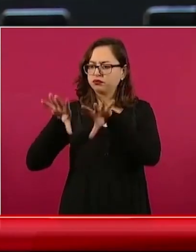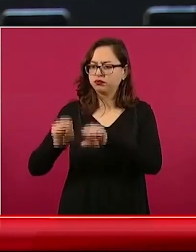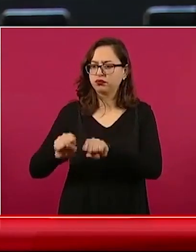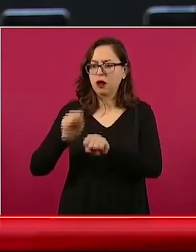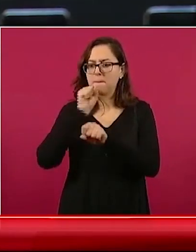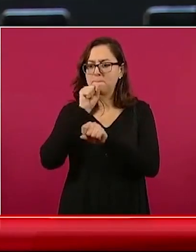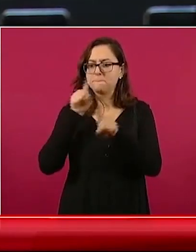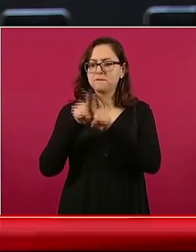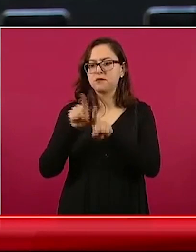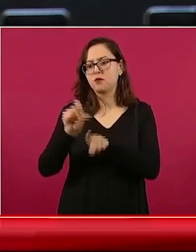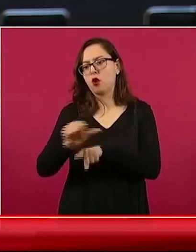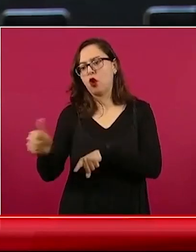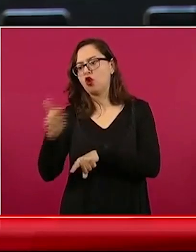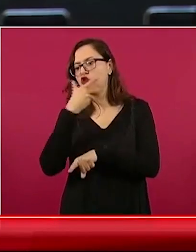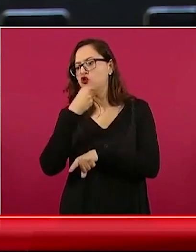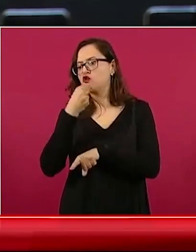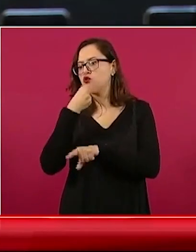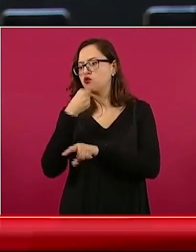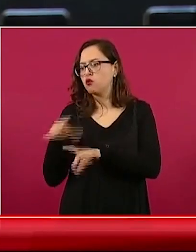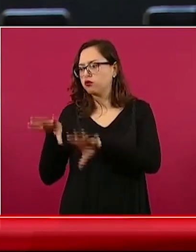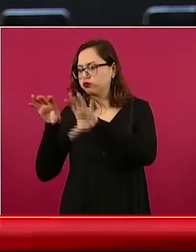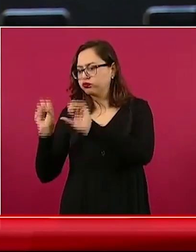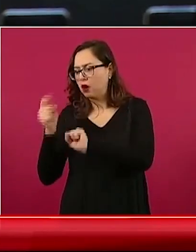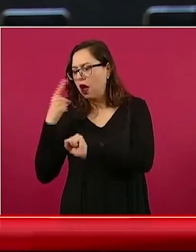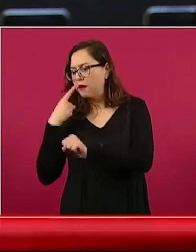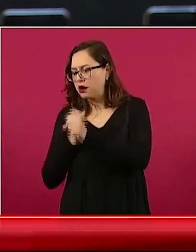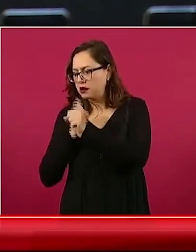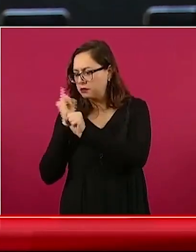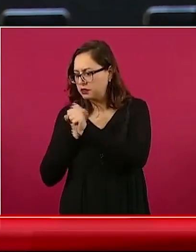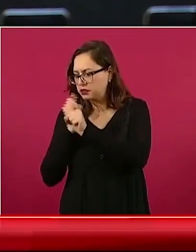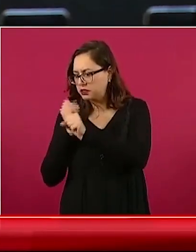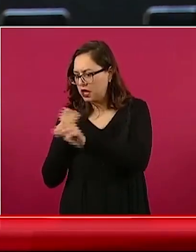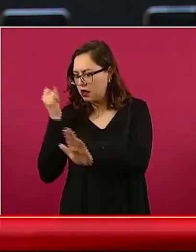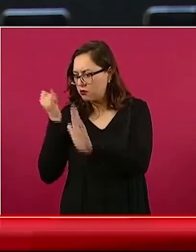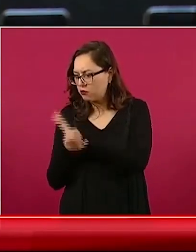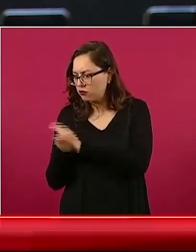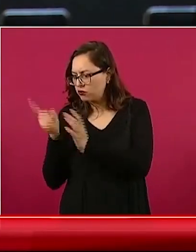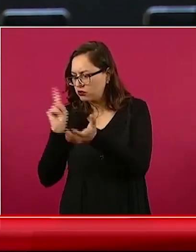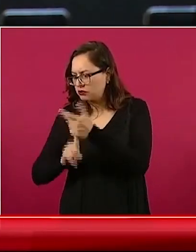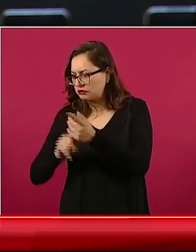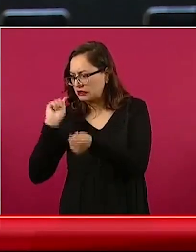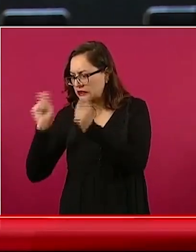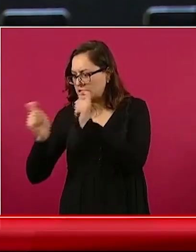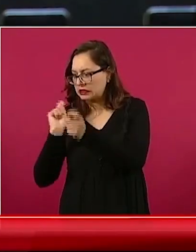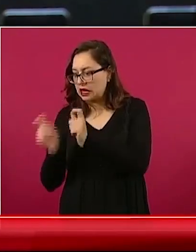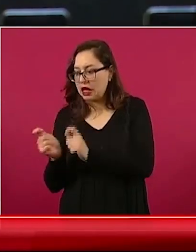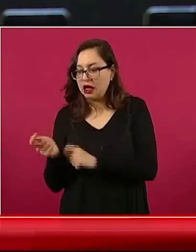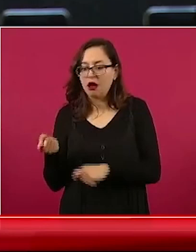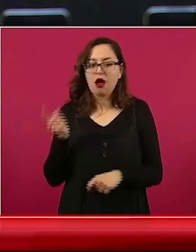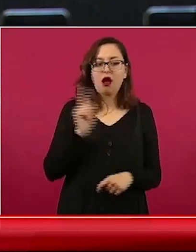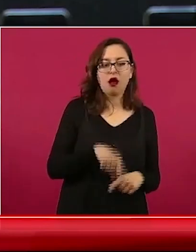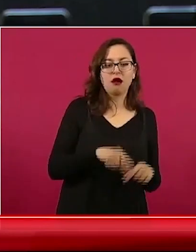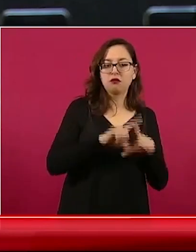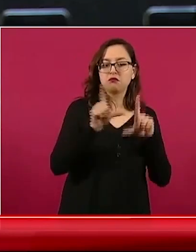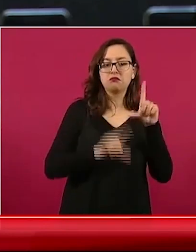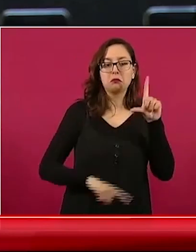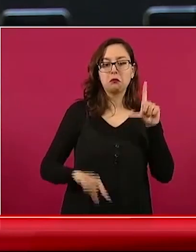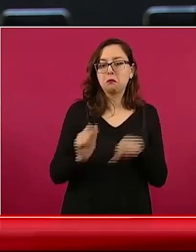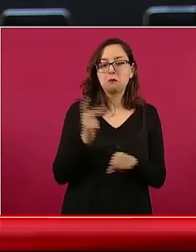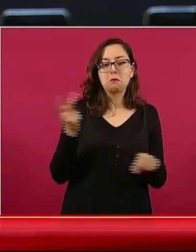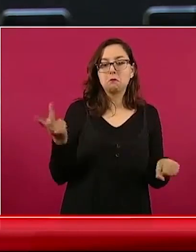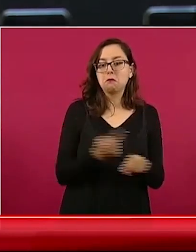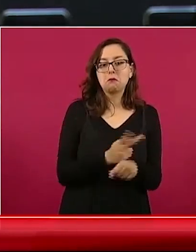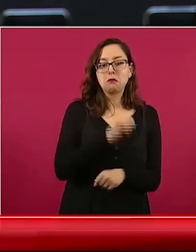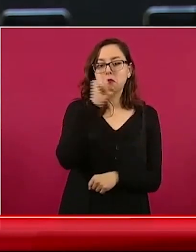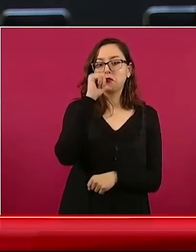promotores que publiqué, pero en México no pasó nada, señor presidente. A la Federación Mexicana de Fútbol poco